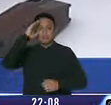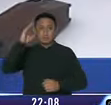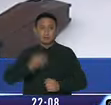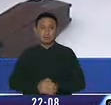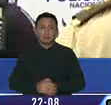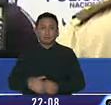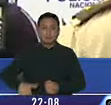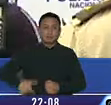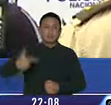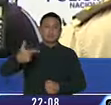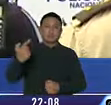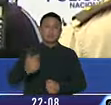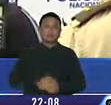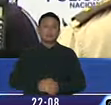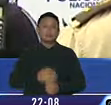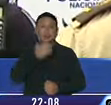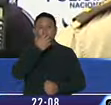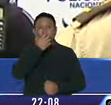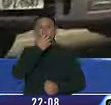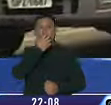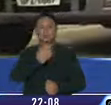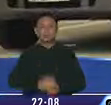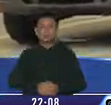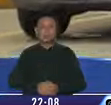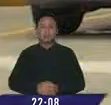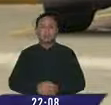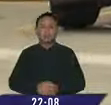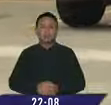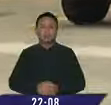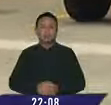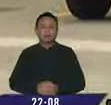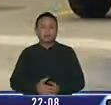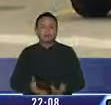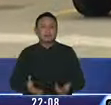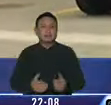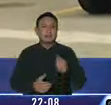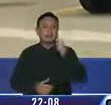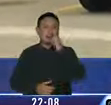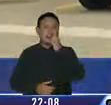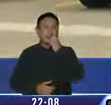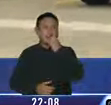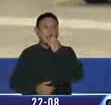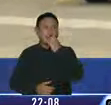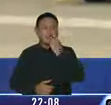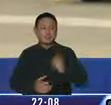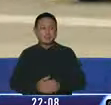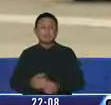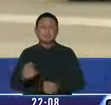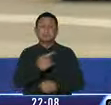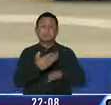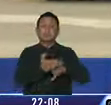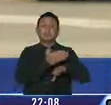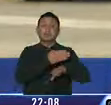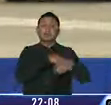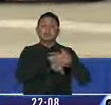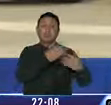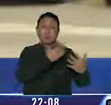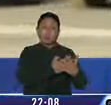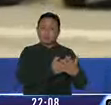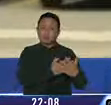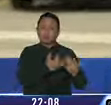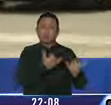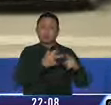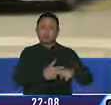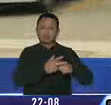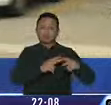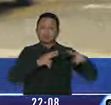un arma, se encontraba un radio de comunicaciones. El detenido no registra antecedentes penales, pero es investigado, ya que